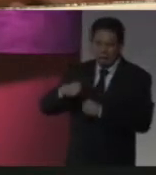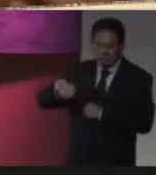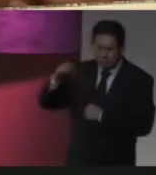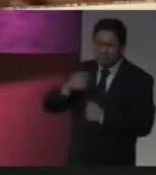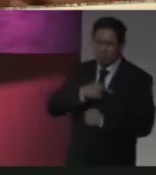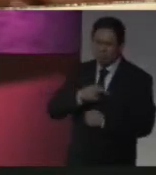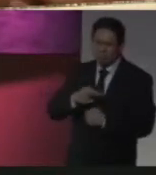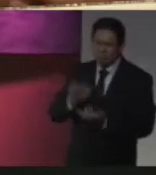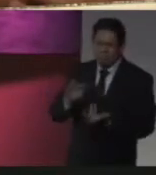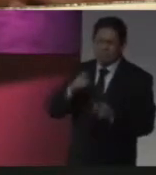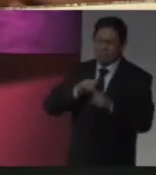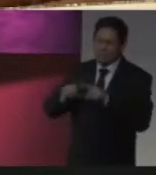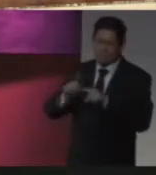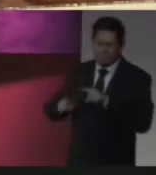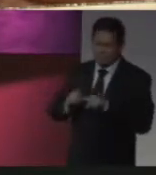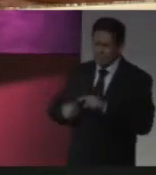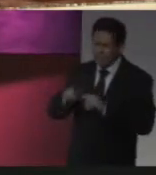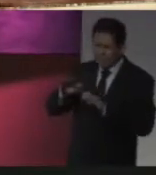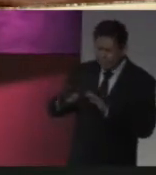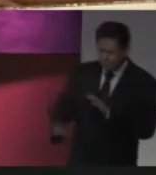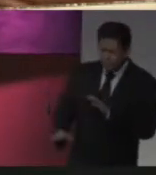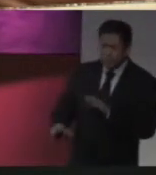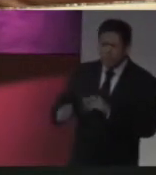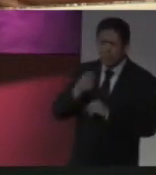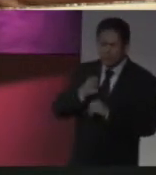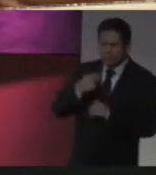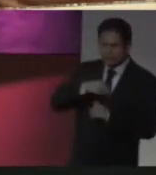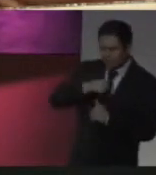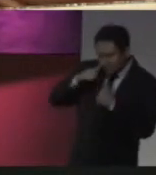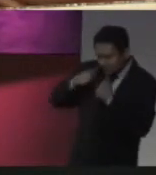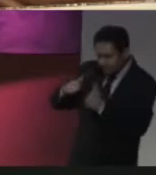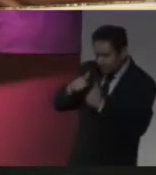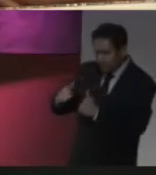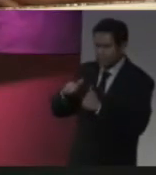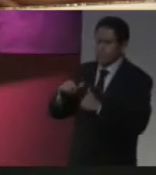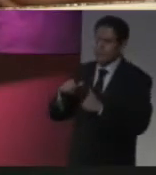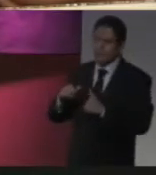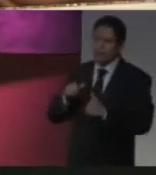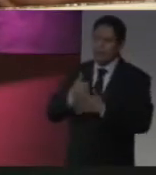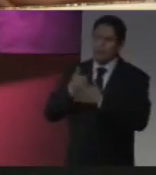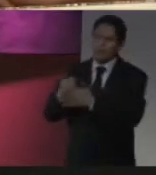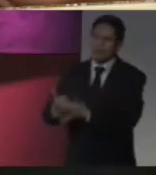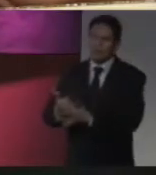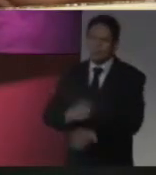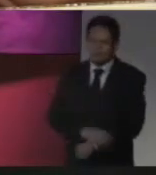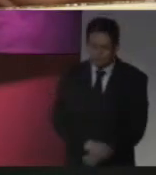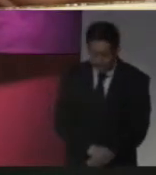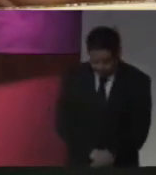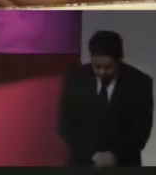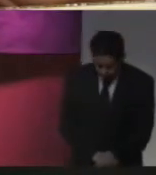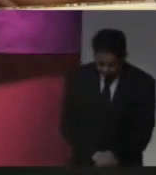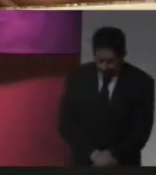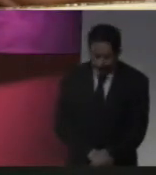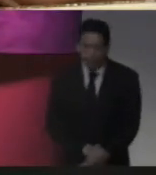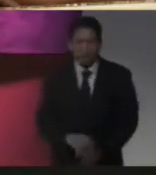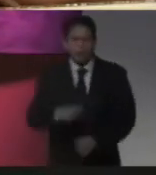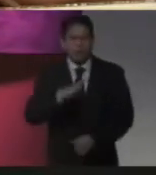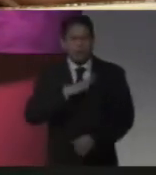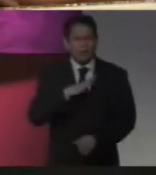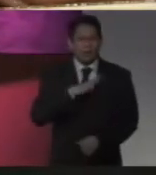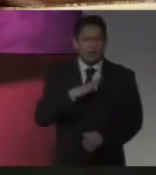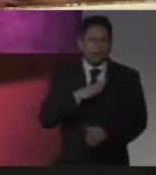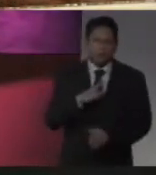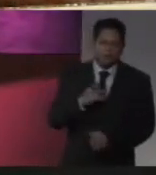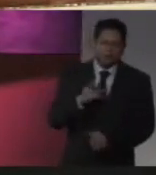la discriminación, la exclusión, el racismo, etcétera, ¿sí? Tenemos que tomar